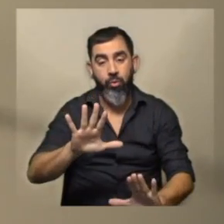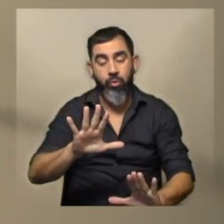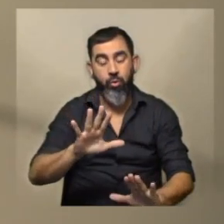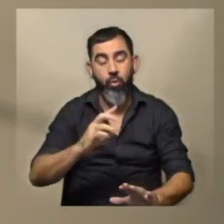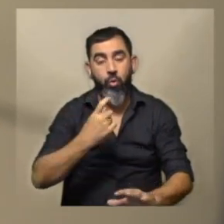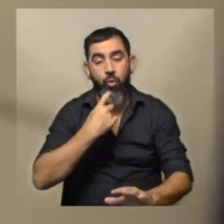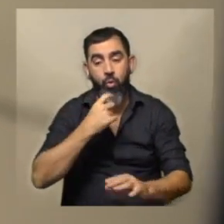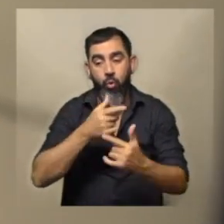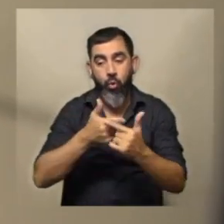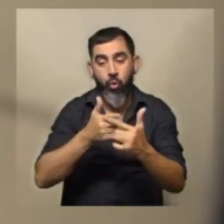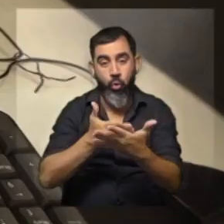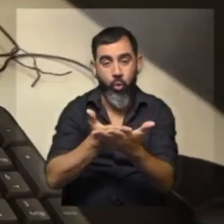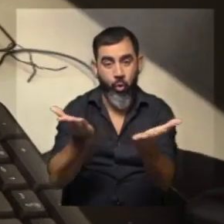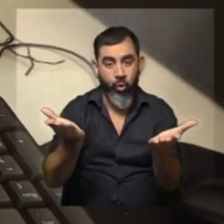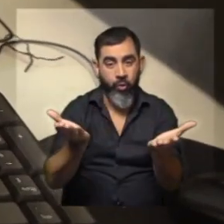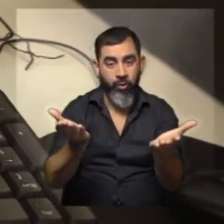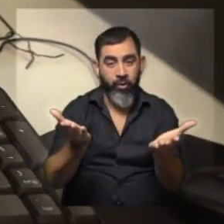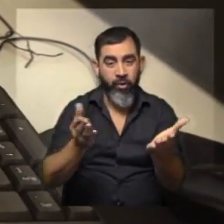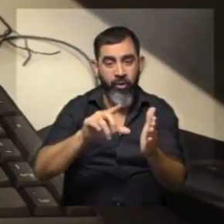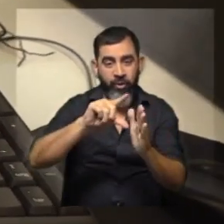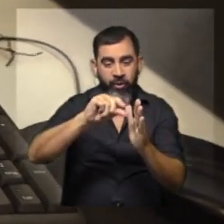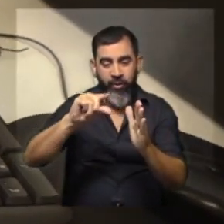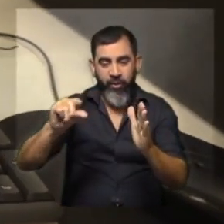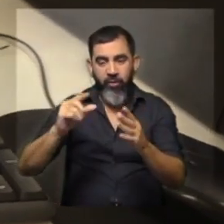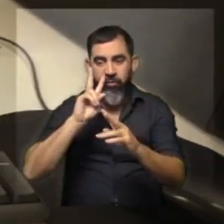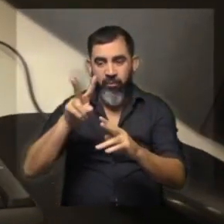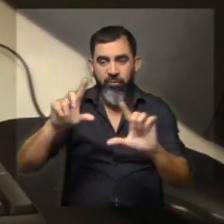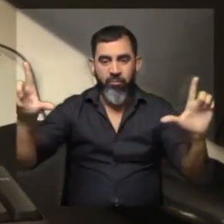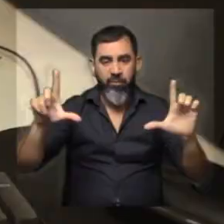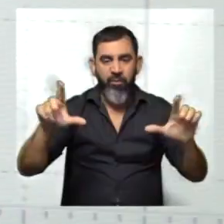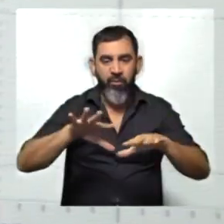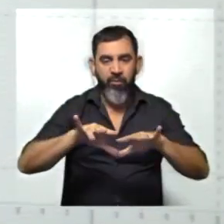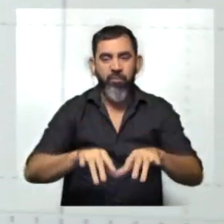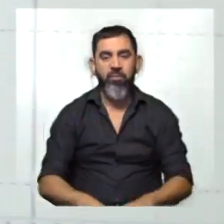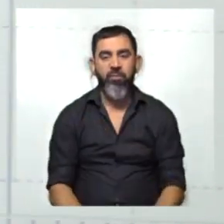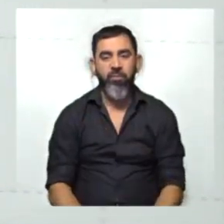infrarrojo de lo que tenía esa muestra lo vemos en la pantalla.